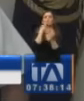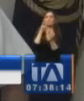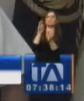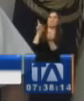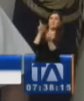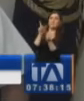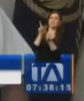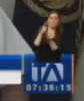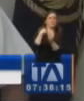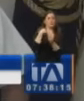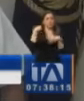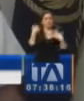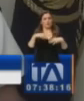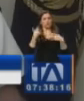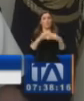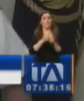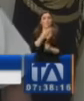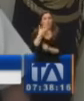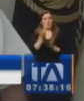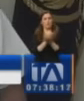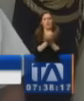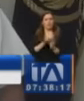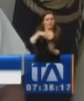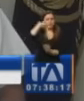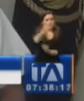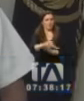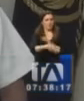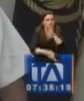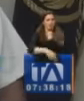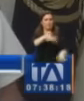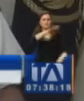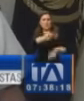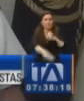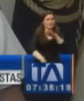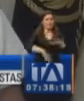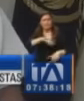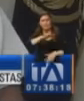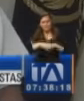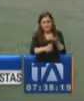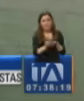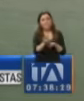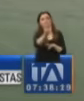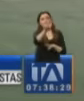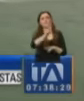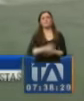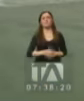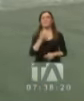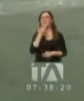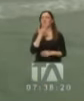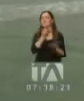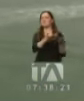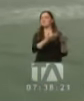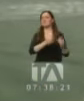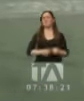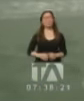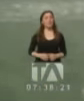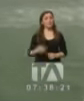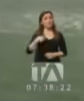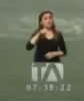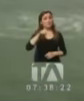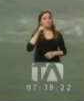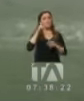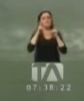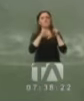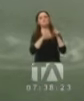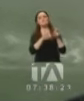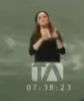unidades navales, prefieren pararse en la costa, nadar y huir. Estos patrullajes son constantes y han permitido